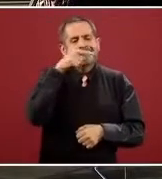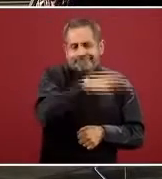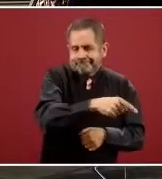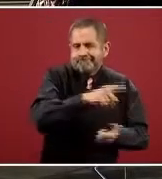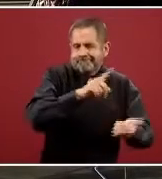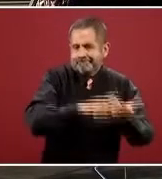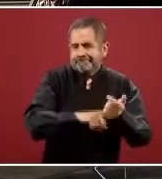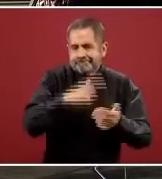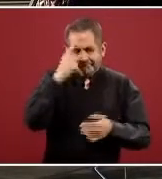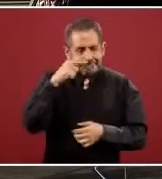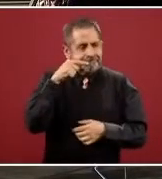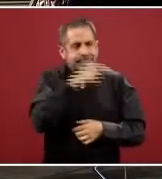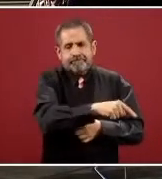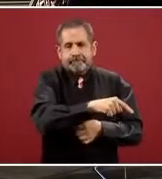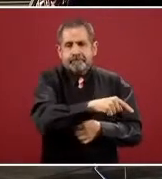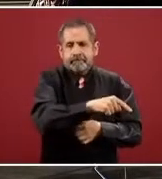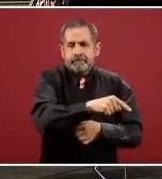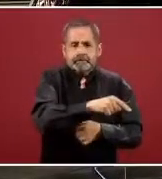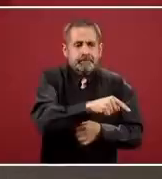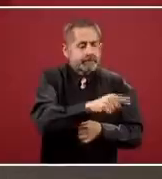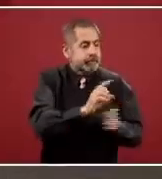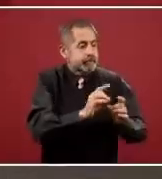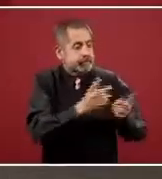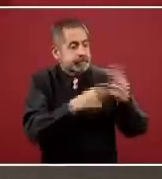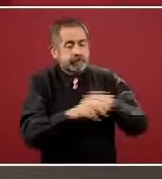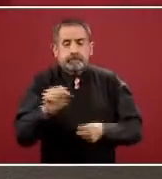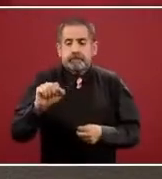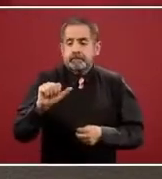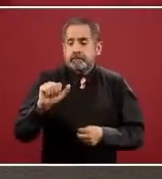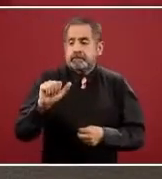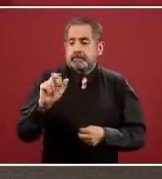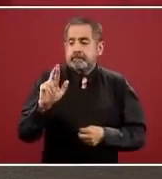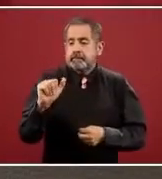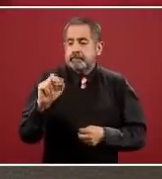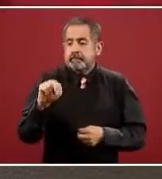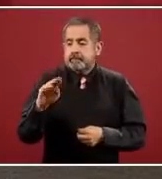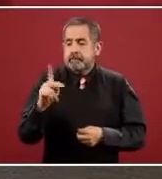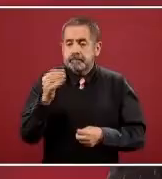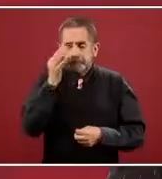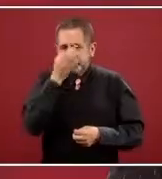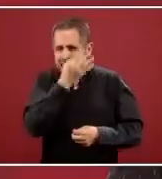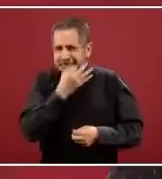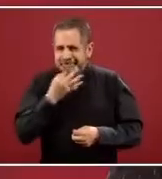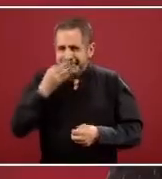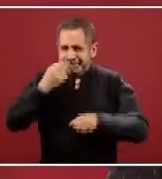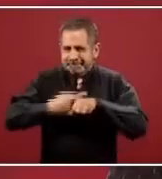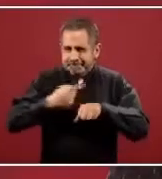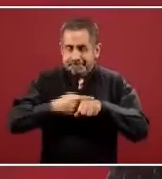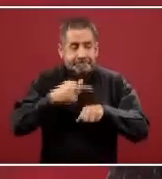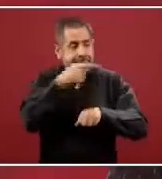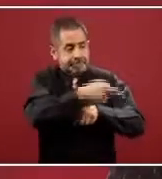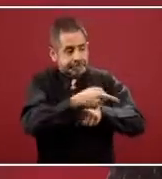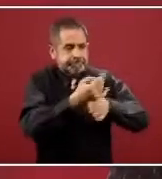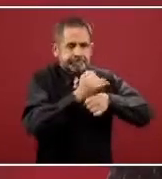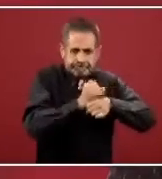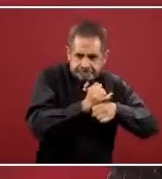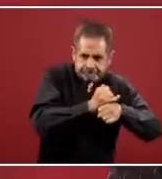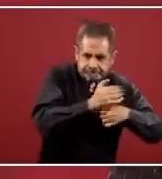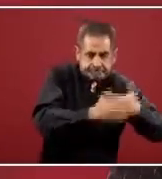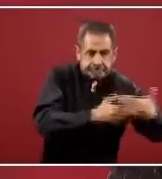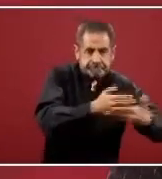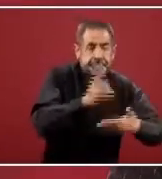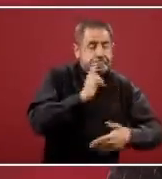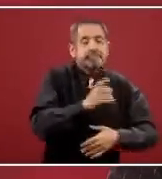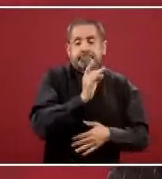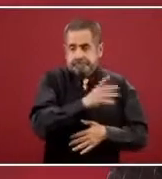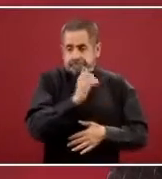caso también asociado al brote de sarampión, y entonces las medidas se llevan en todo ese marco.